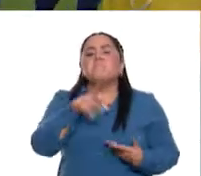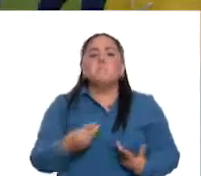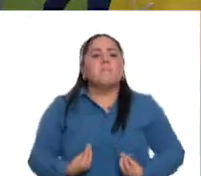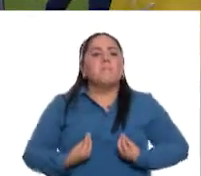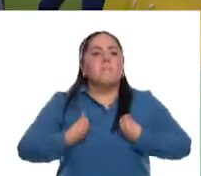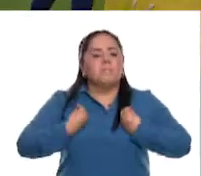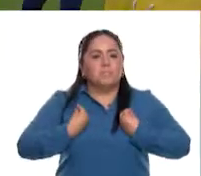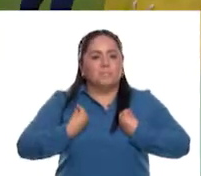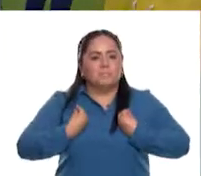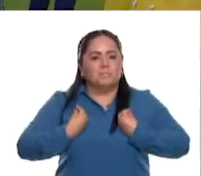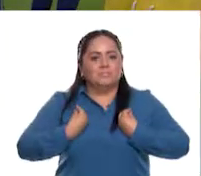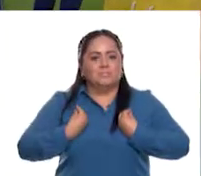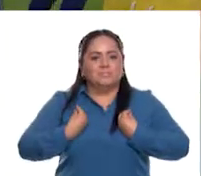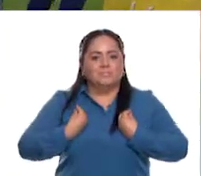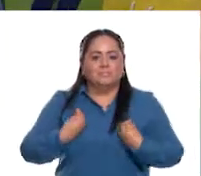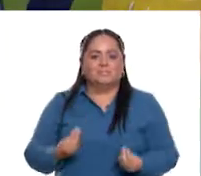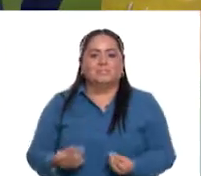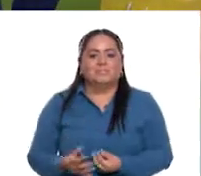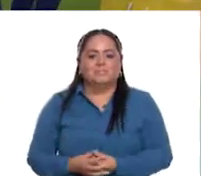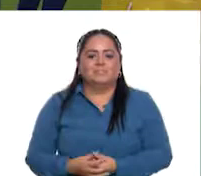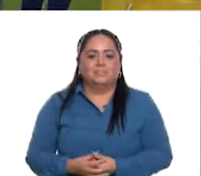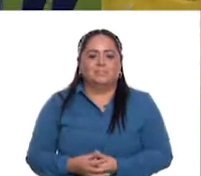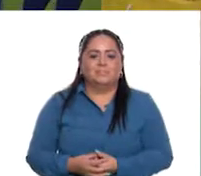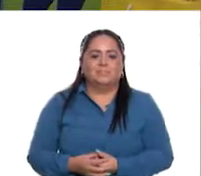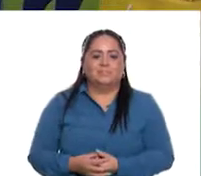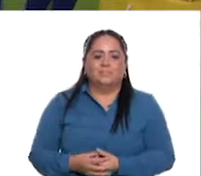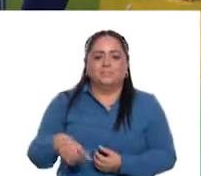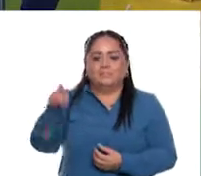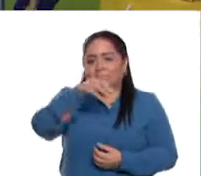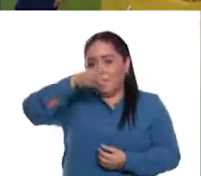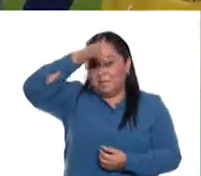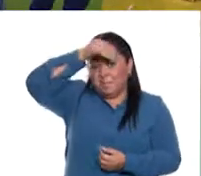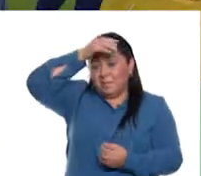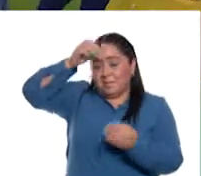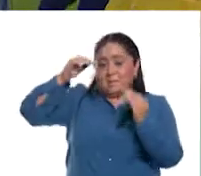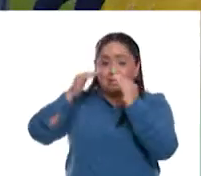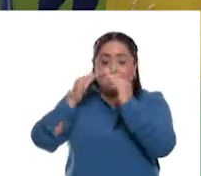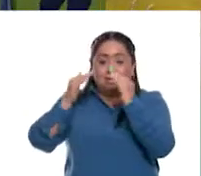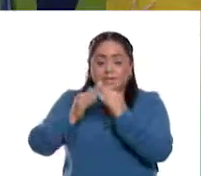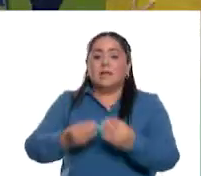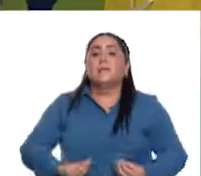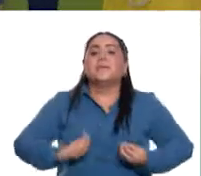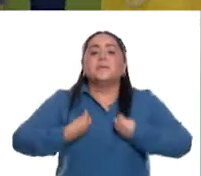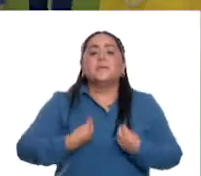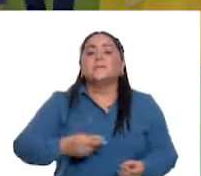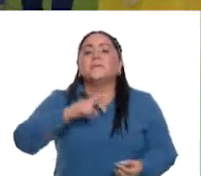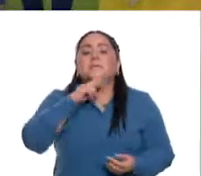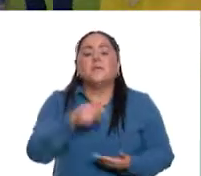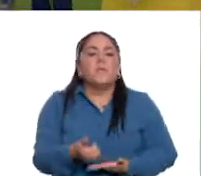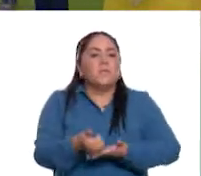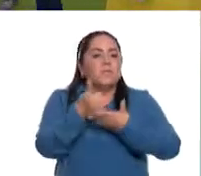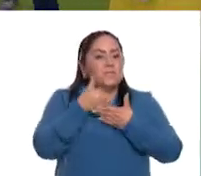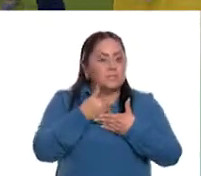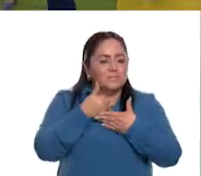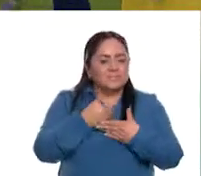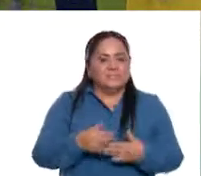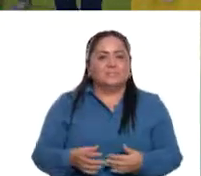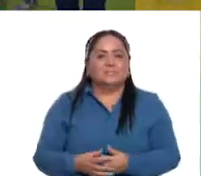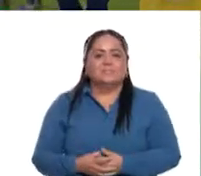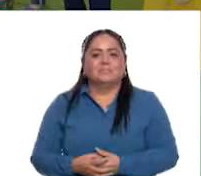vivir mejor. Aprende en casa. Te ayudará a vivir